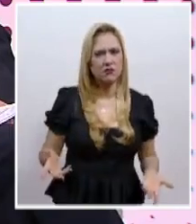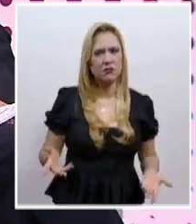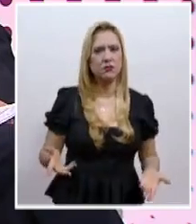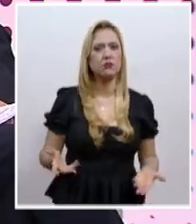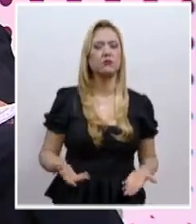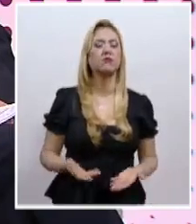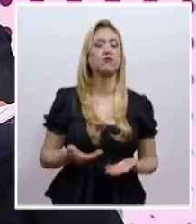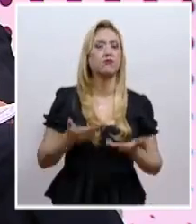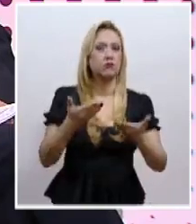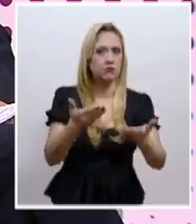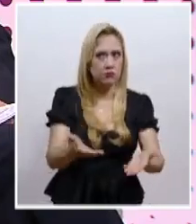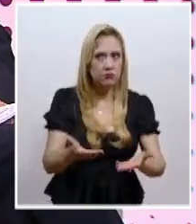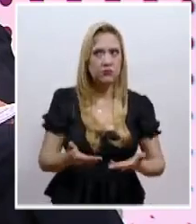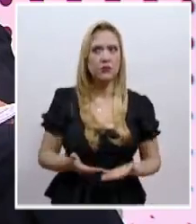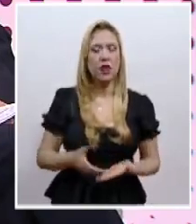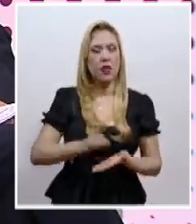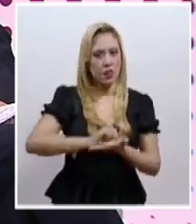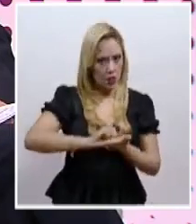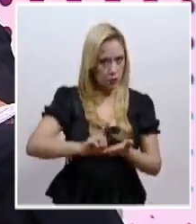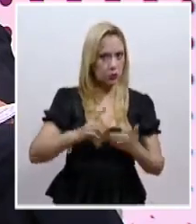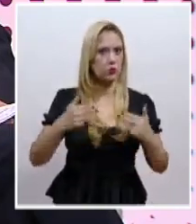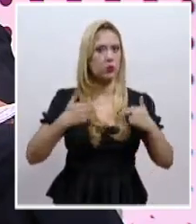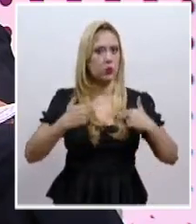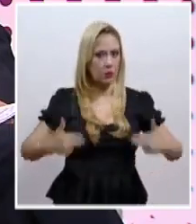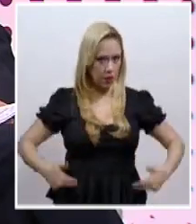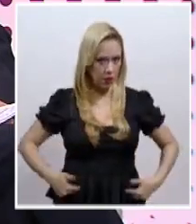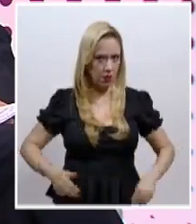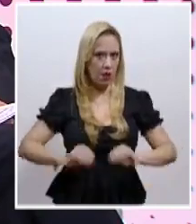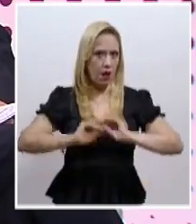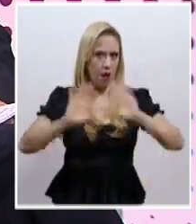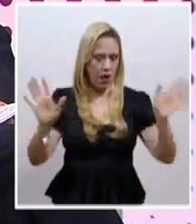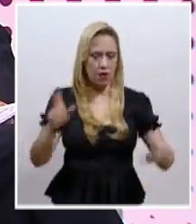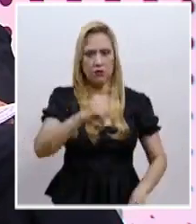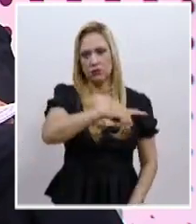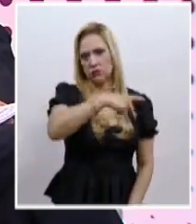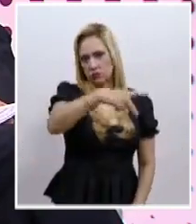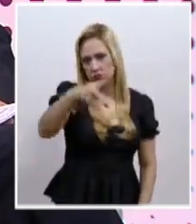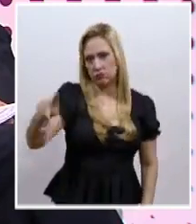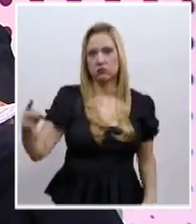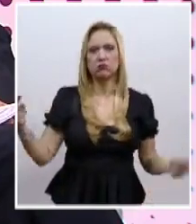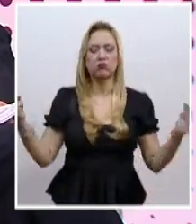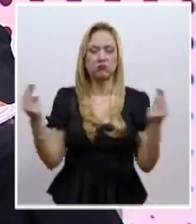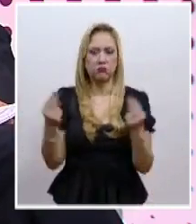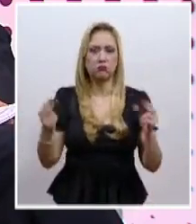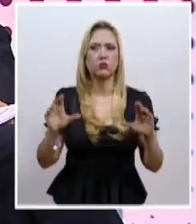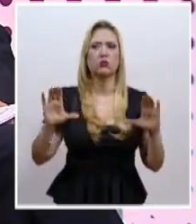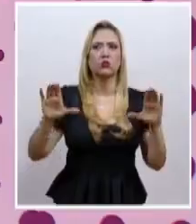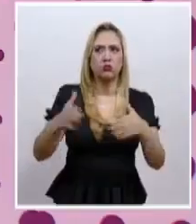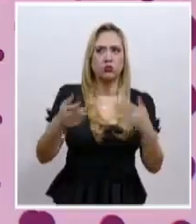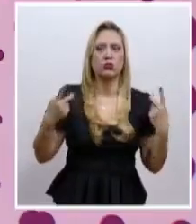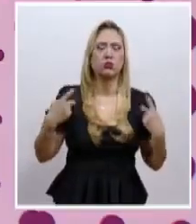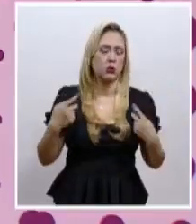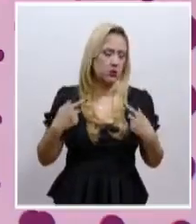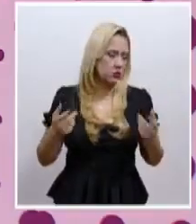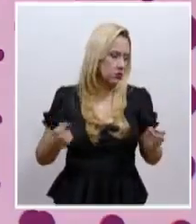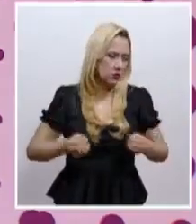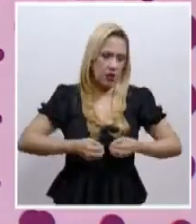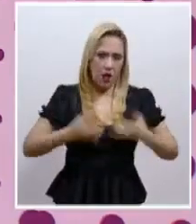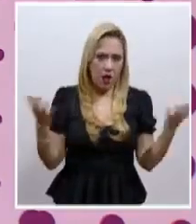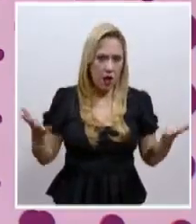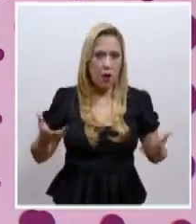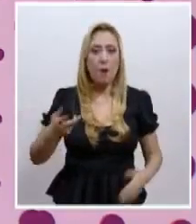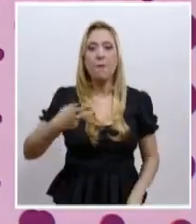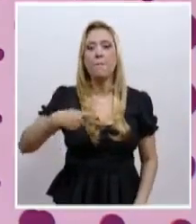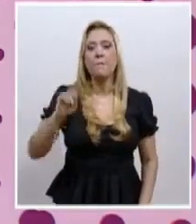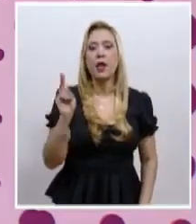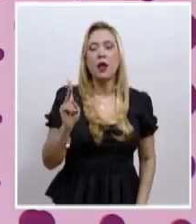satisfacción de los derechos humanos, de las necesidades de de una colectividad, etcétera, pero